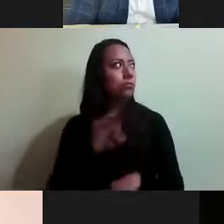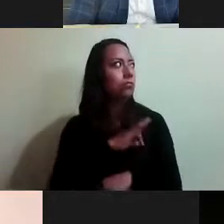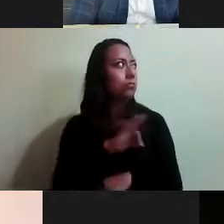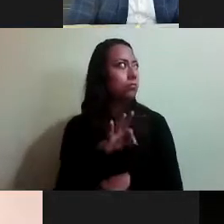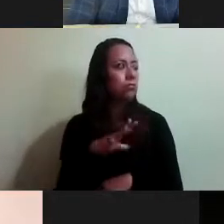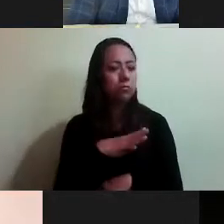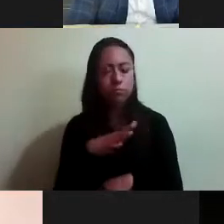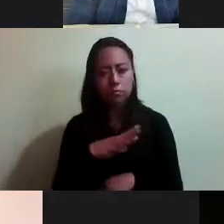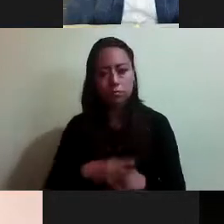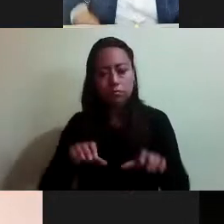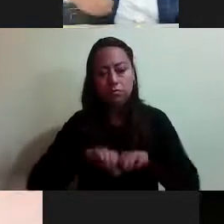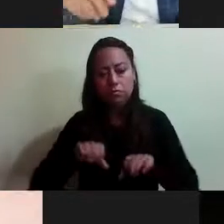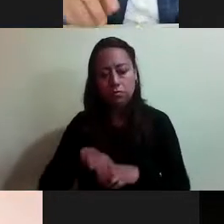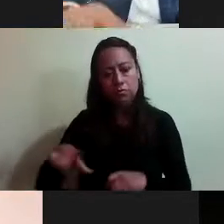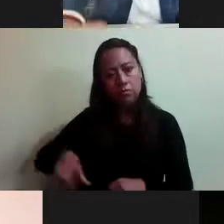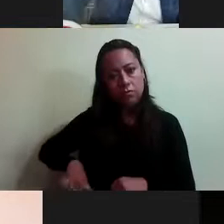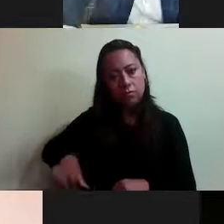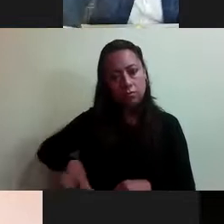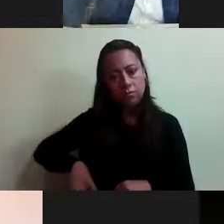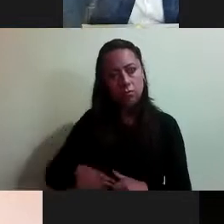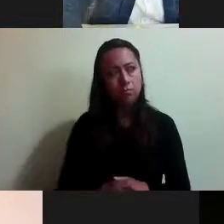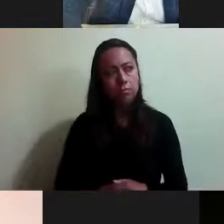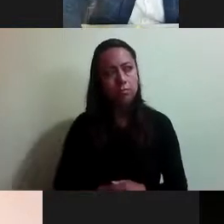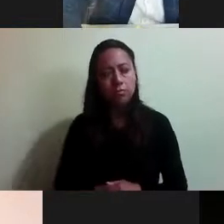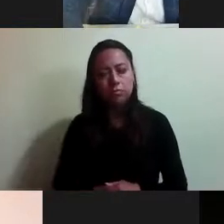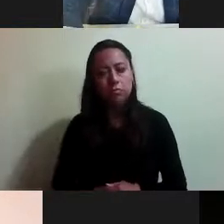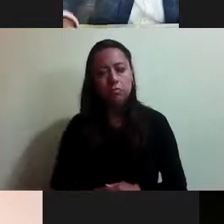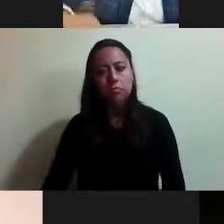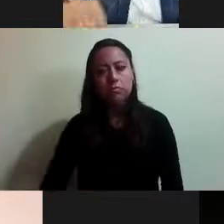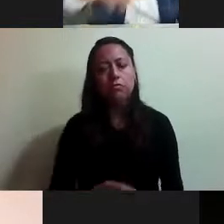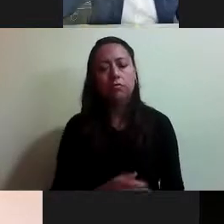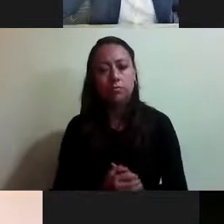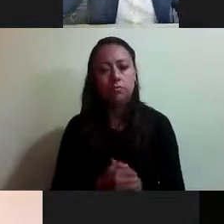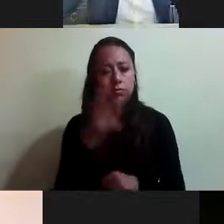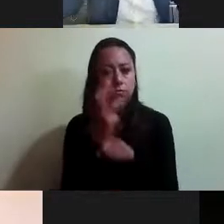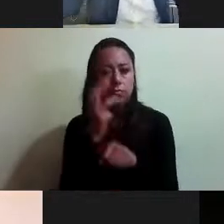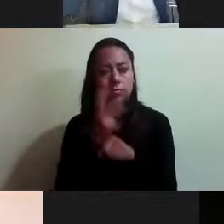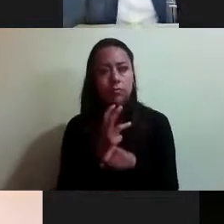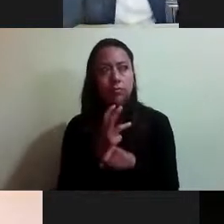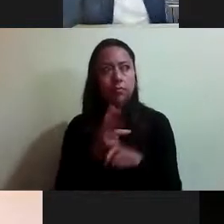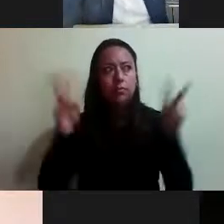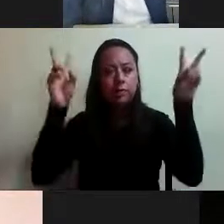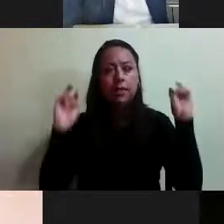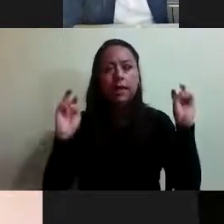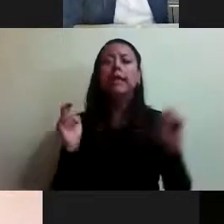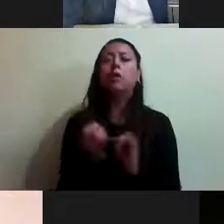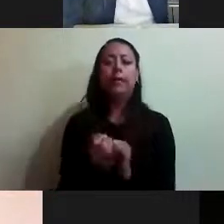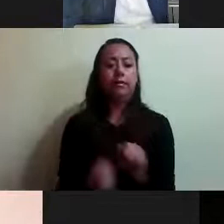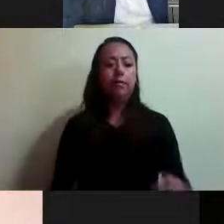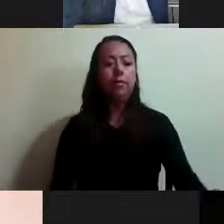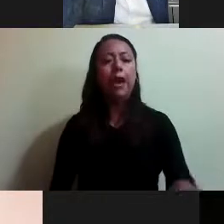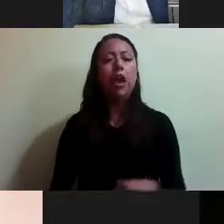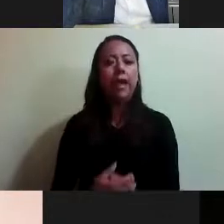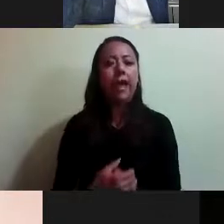parte. Vamos a decirlo así, ¿no? Y el tercer tema es, yo creo que ya ver a futuro, ¿no? O sea, el